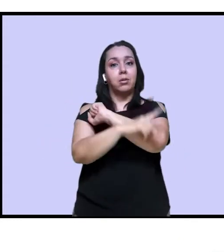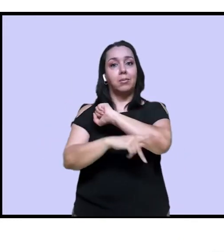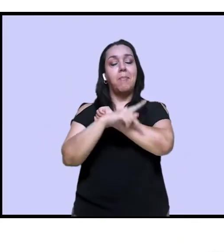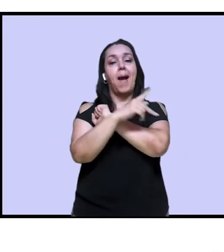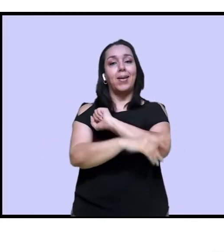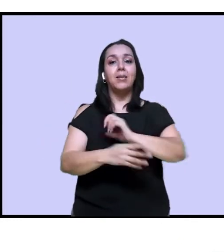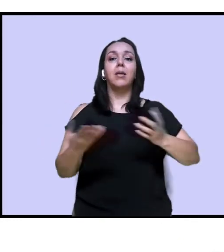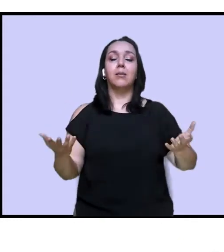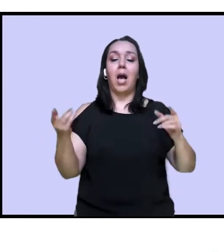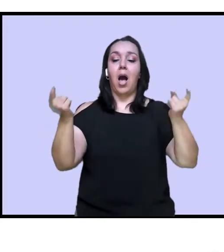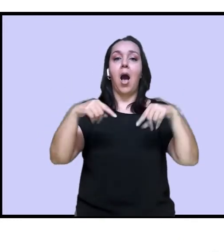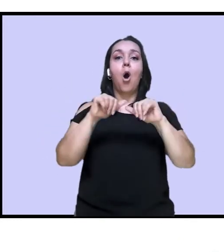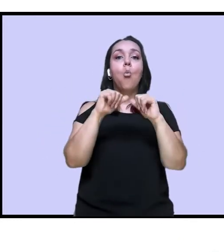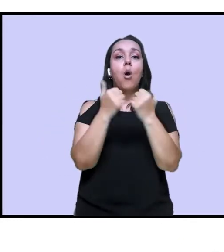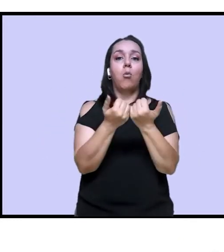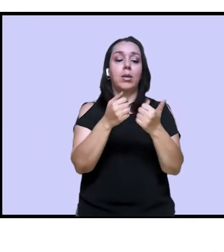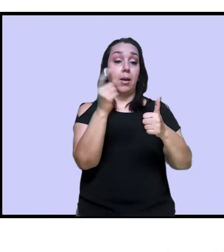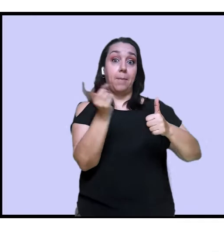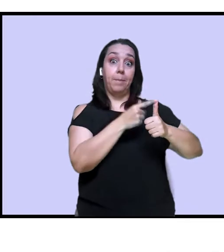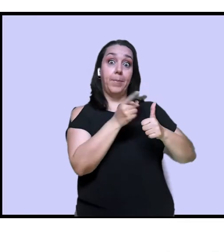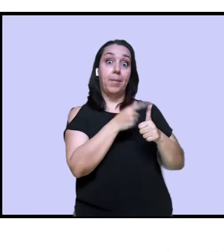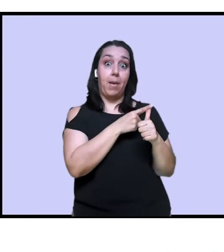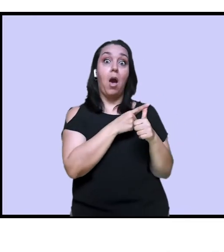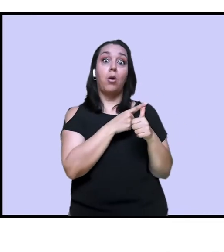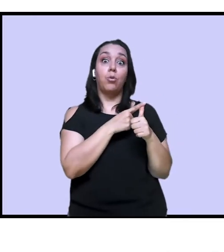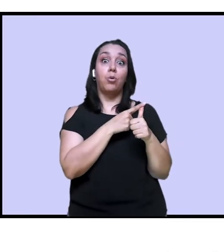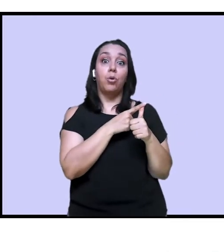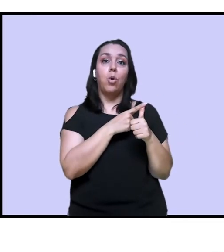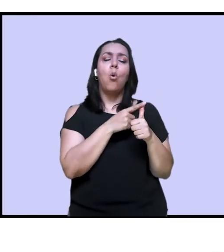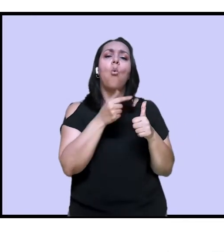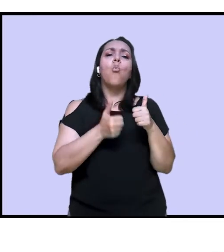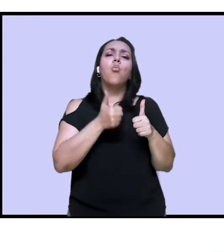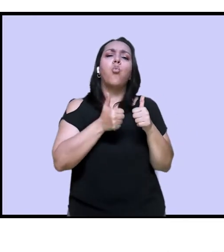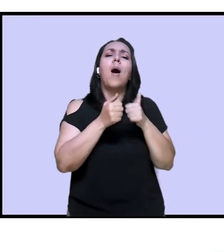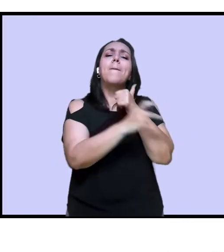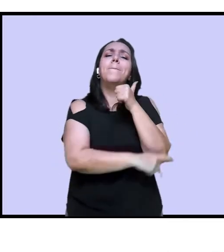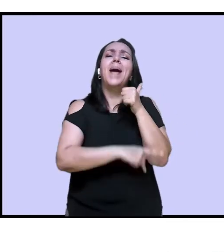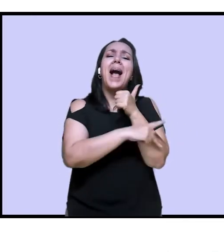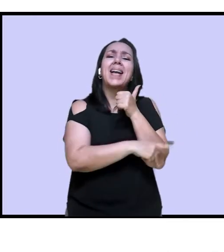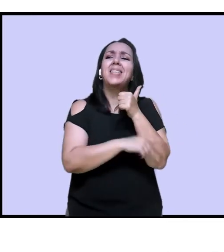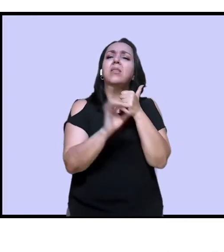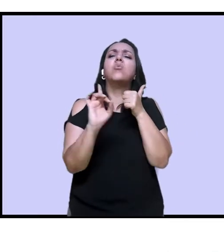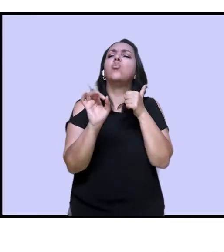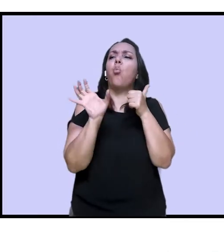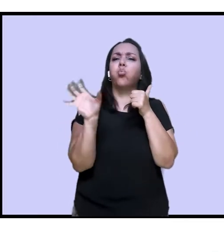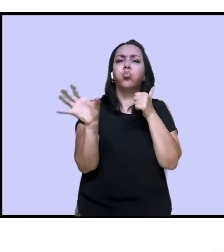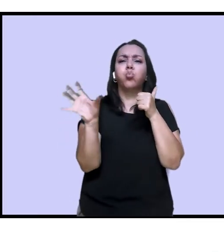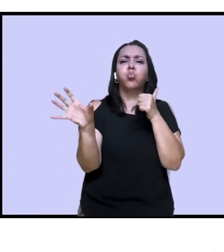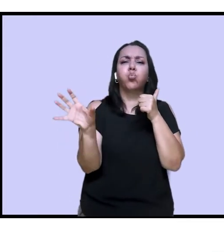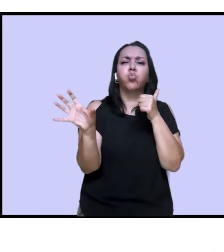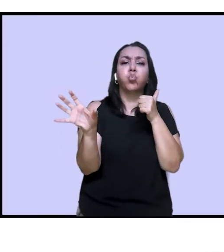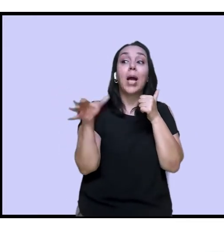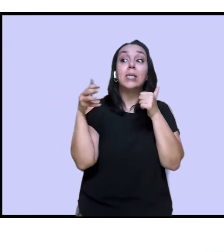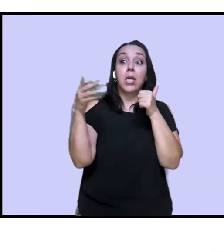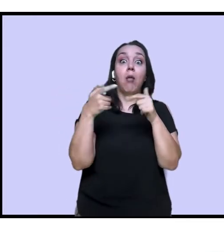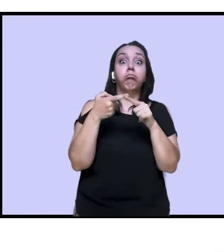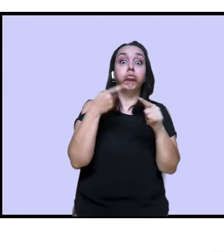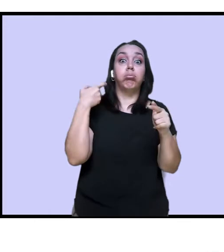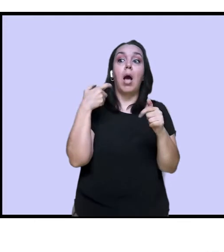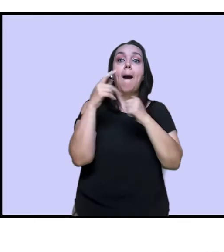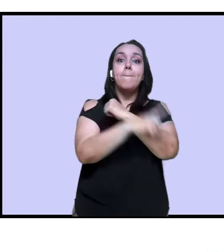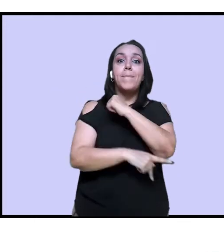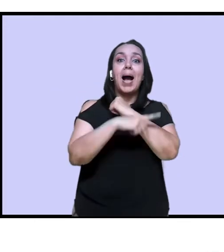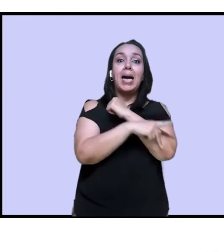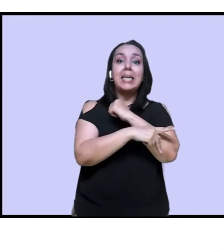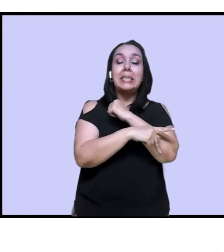del extranjero en nuestras aulas. Primero, y obviamente, ¿cuál es su país de origen? A partir de su país